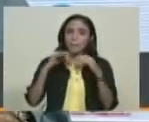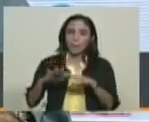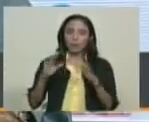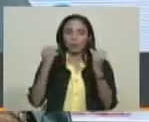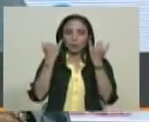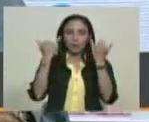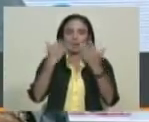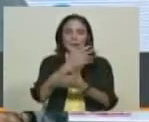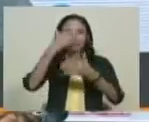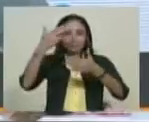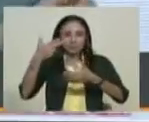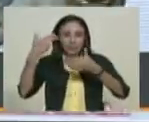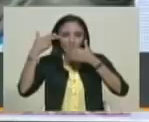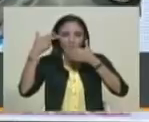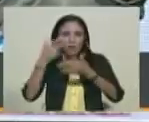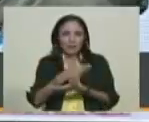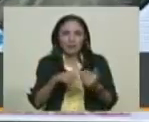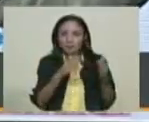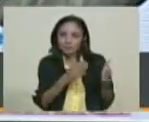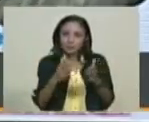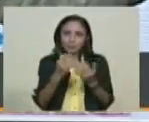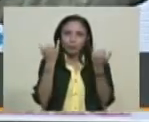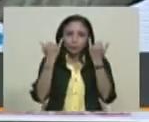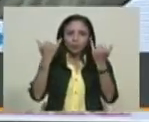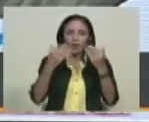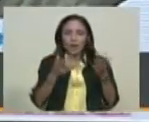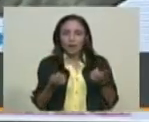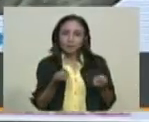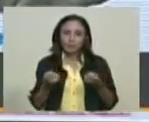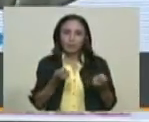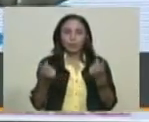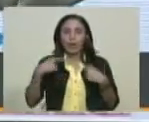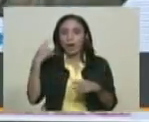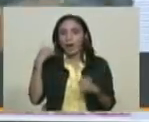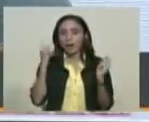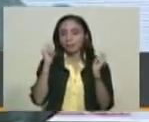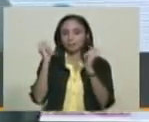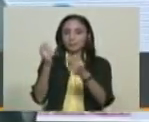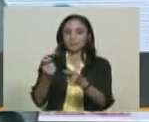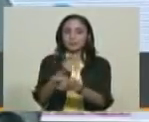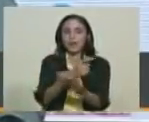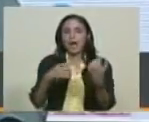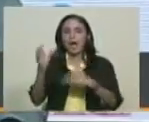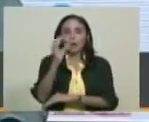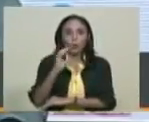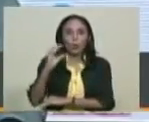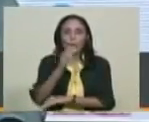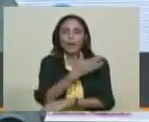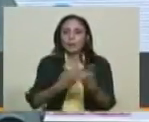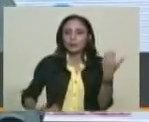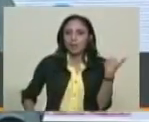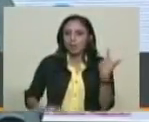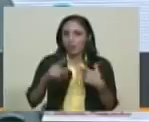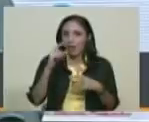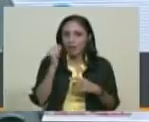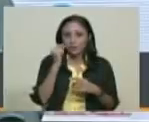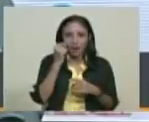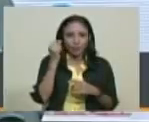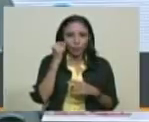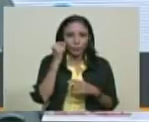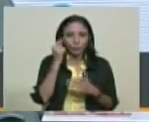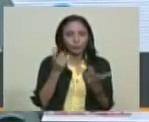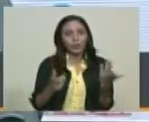mortal terrorista ordenado por el presidente de entonces en Colombia y ejecutado como